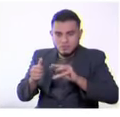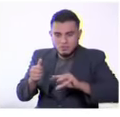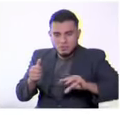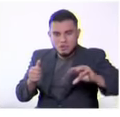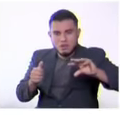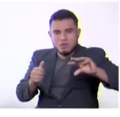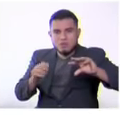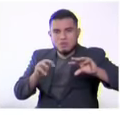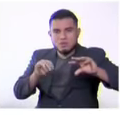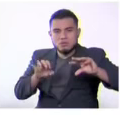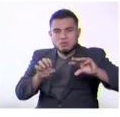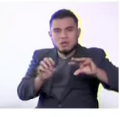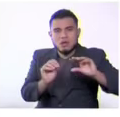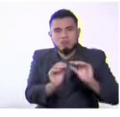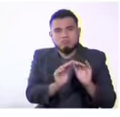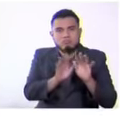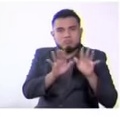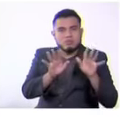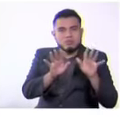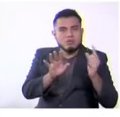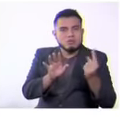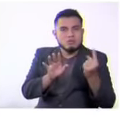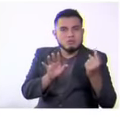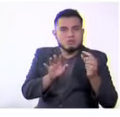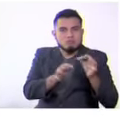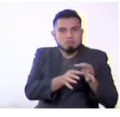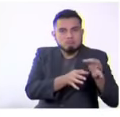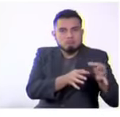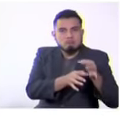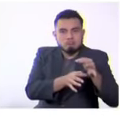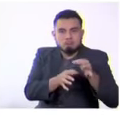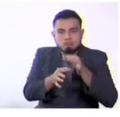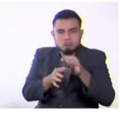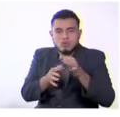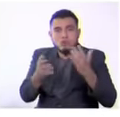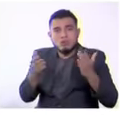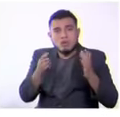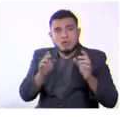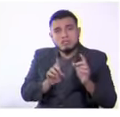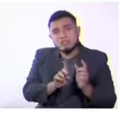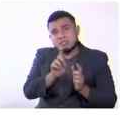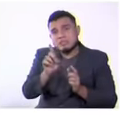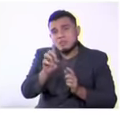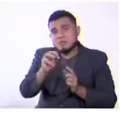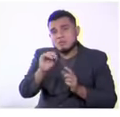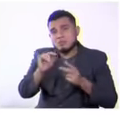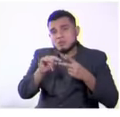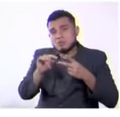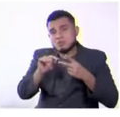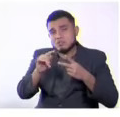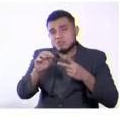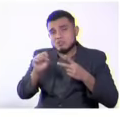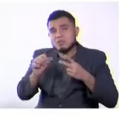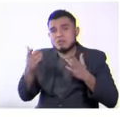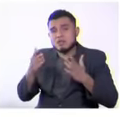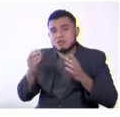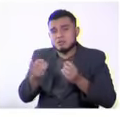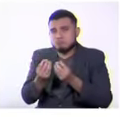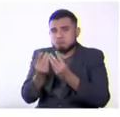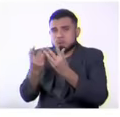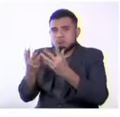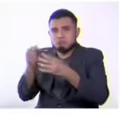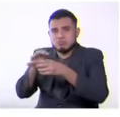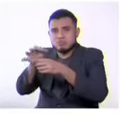meiosis, a organismos unicelulares o realiza mitosis para originar organismos